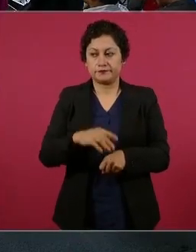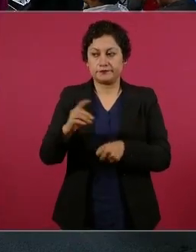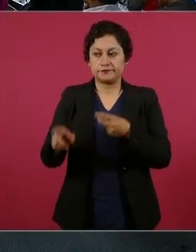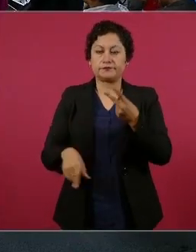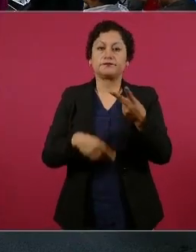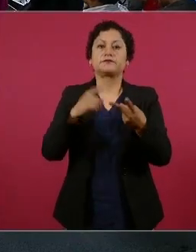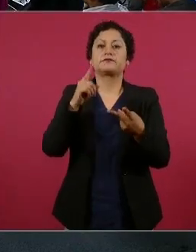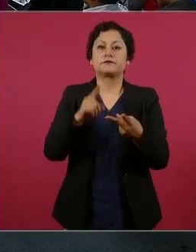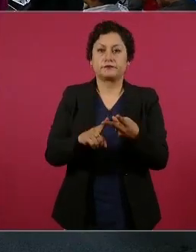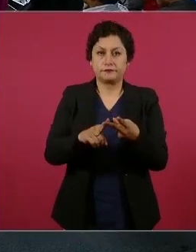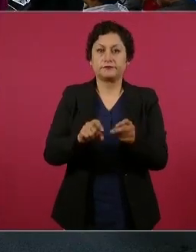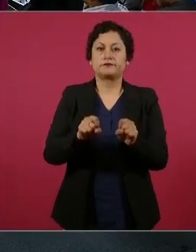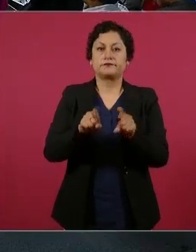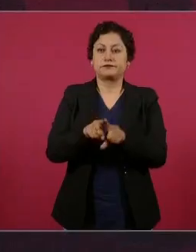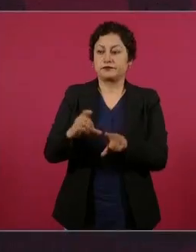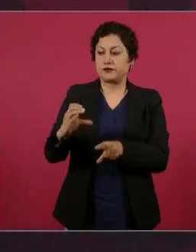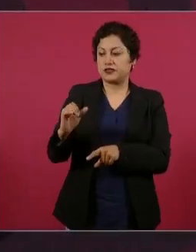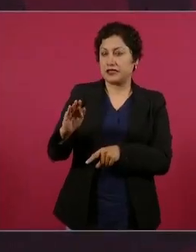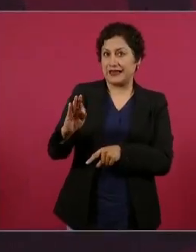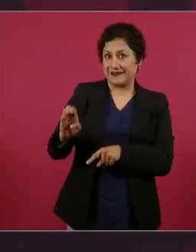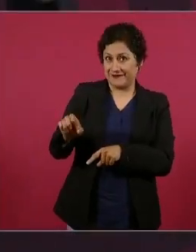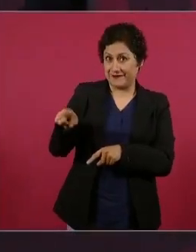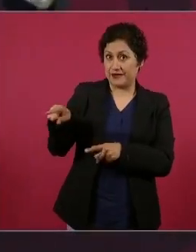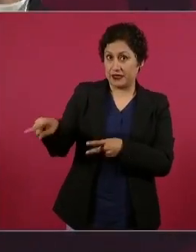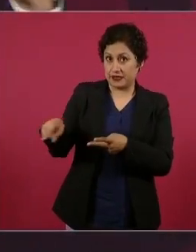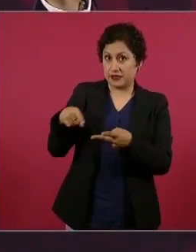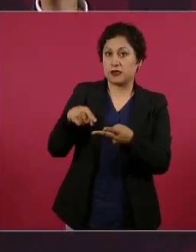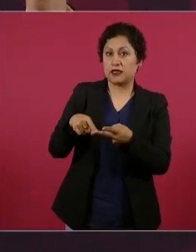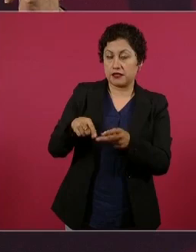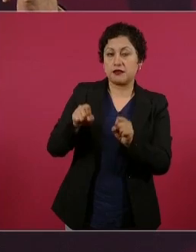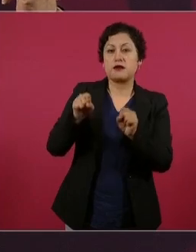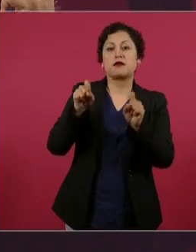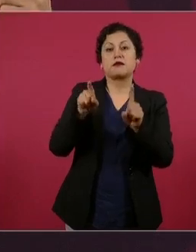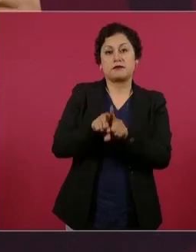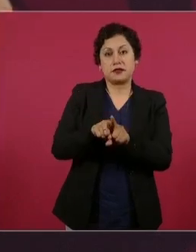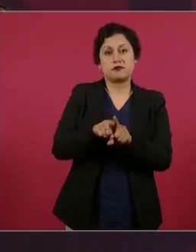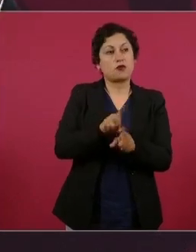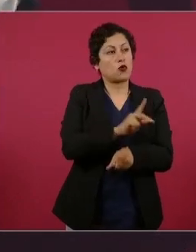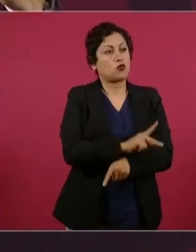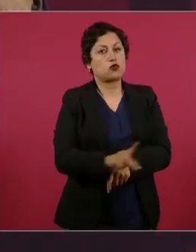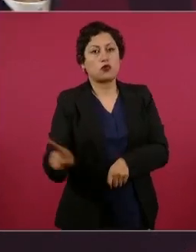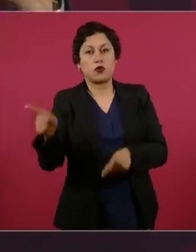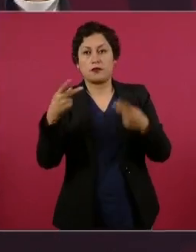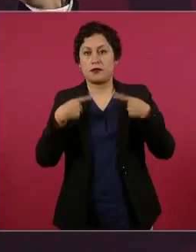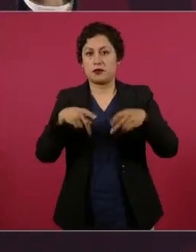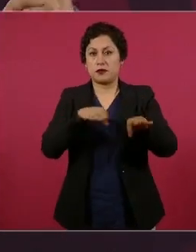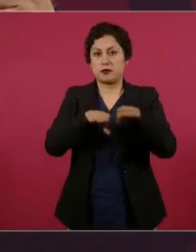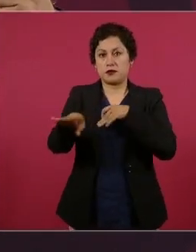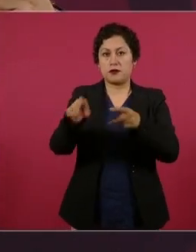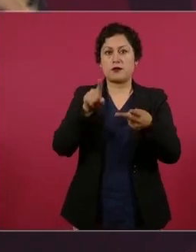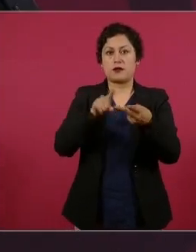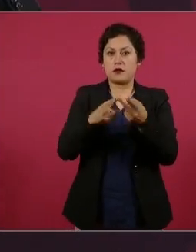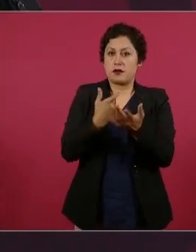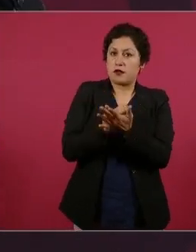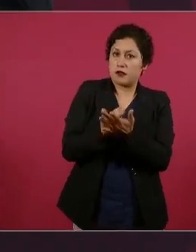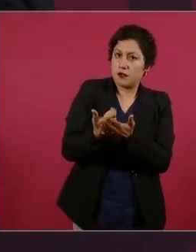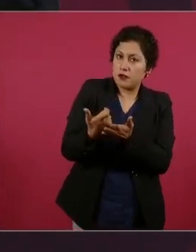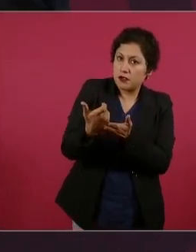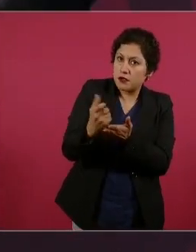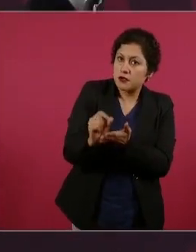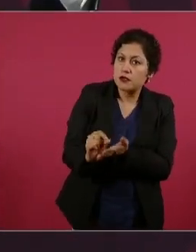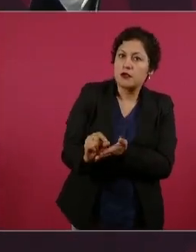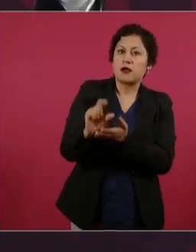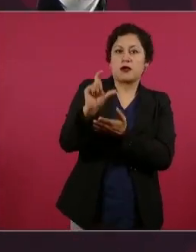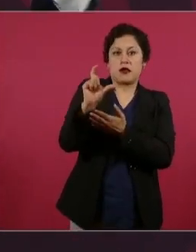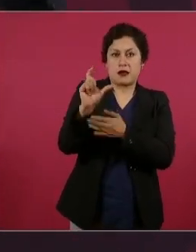Segundo, en el caso de los electricistas y en el caso de los trabajadores en general, que el aumento salarial